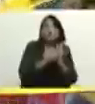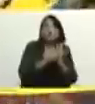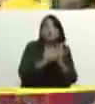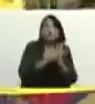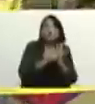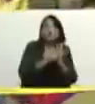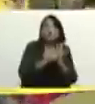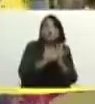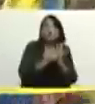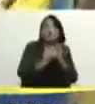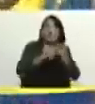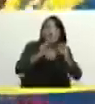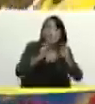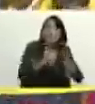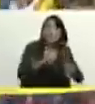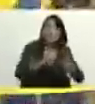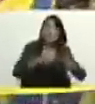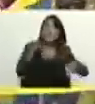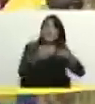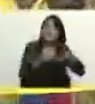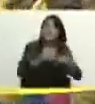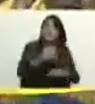de una revolución hermosa.